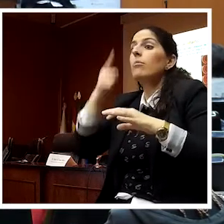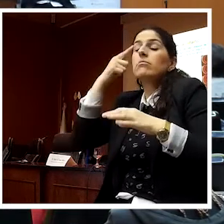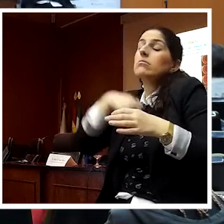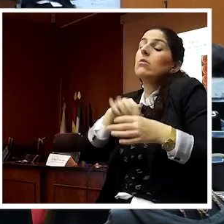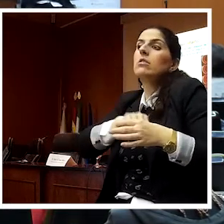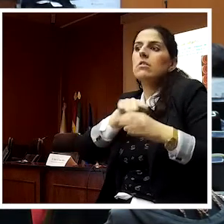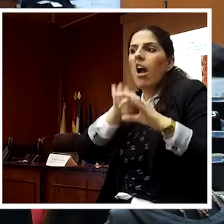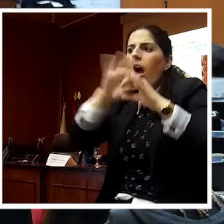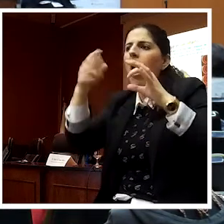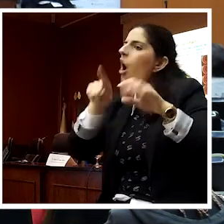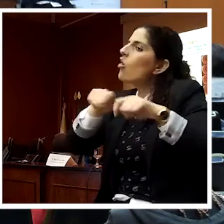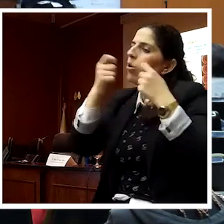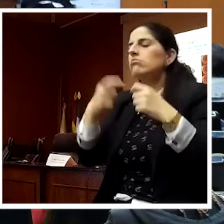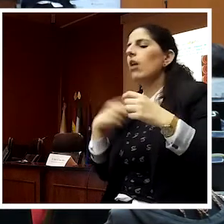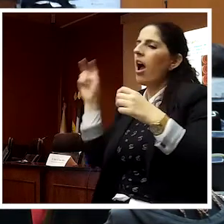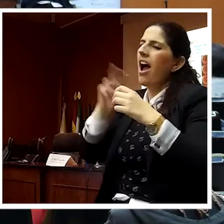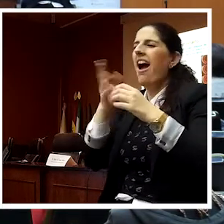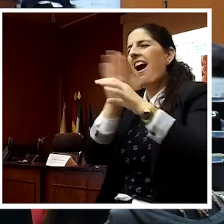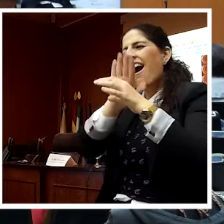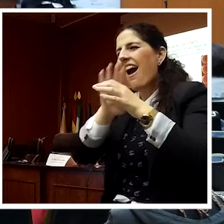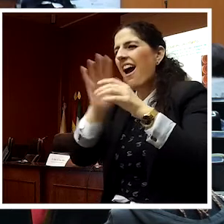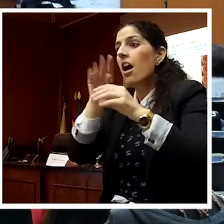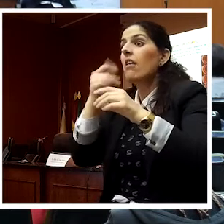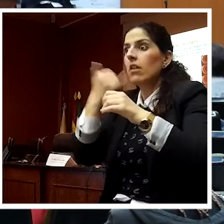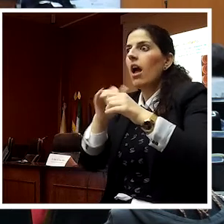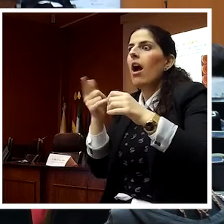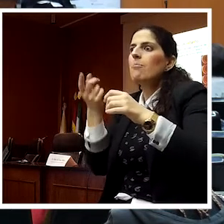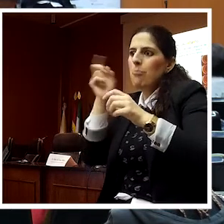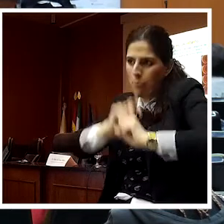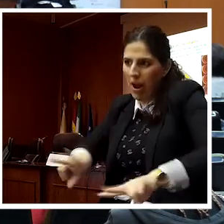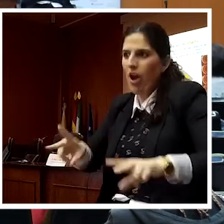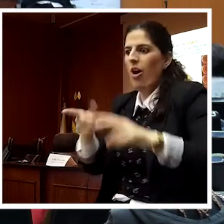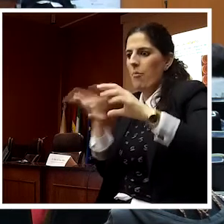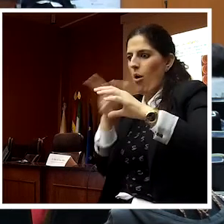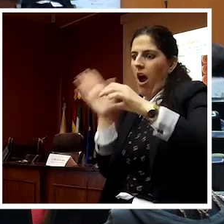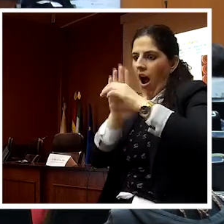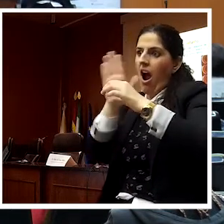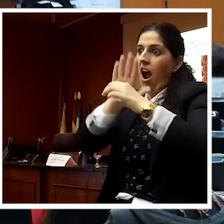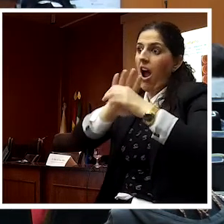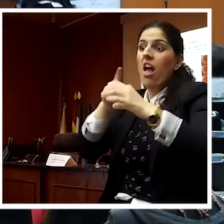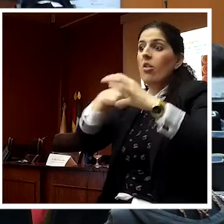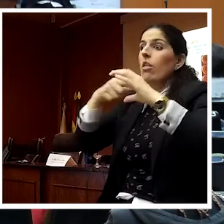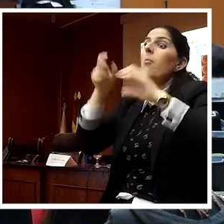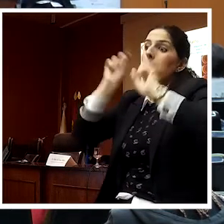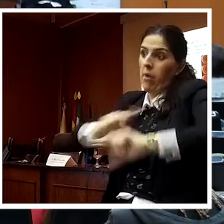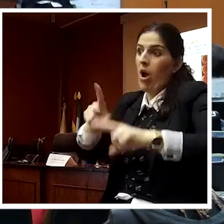pasa la sangre. Mientras más grande sea ese coágulo que se va formando, más riesgo de infarto.